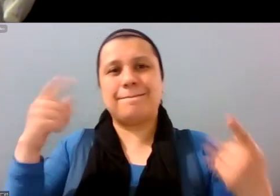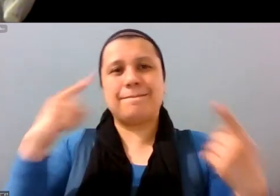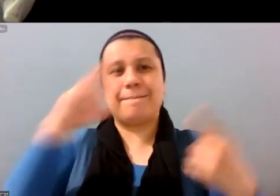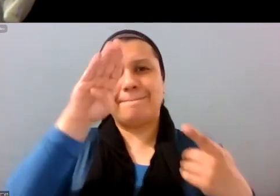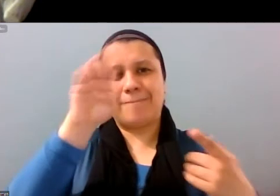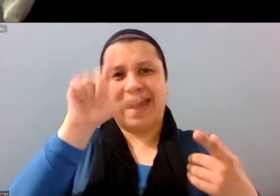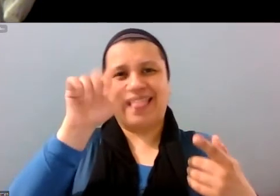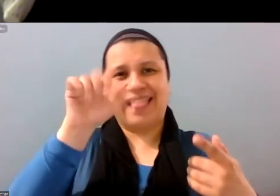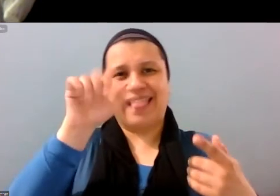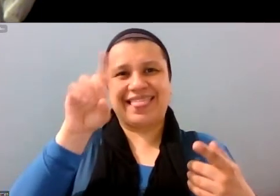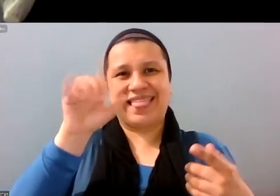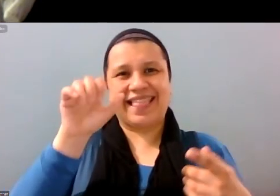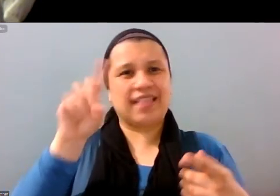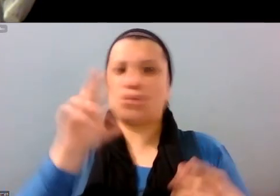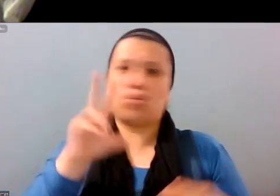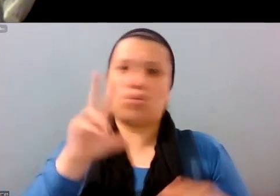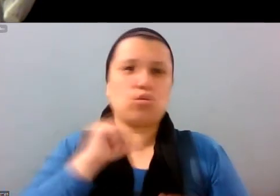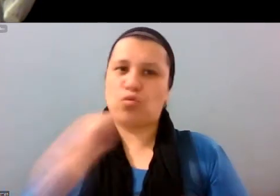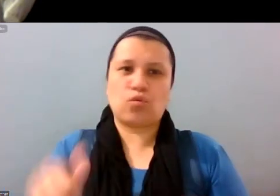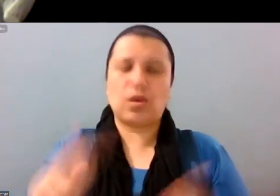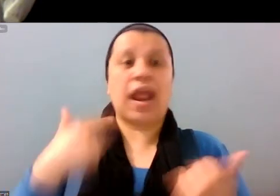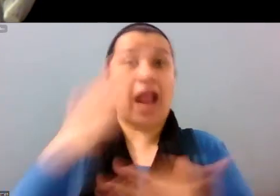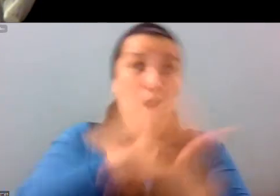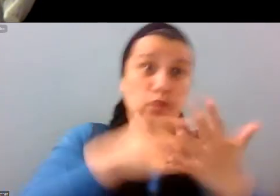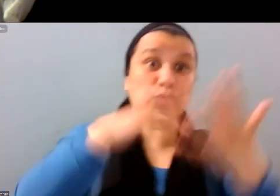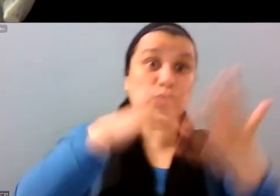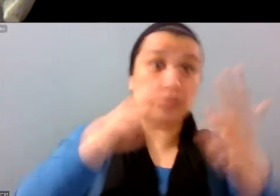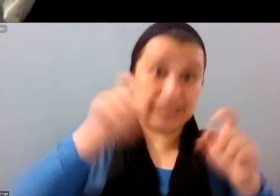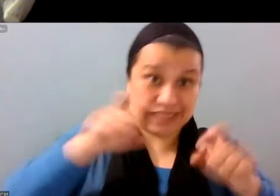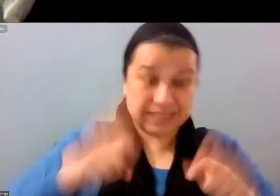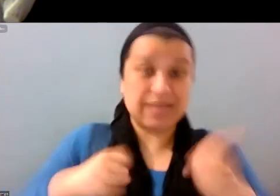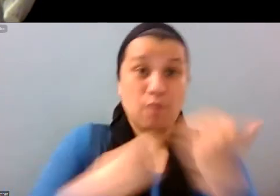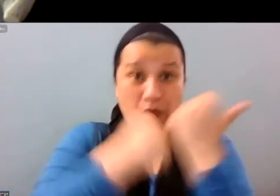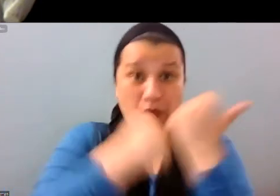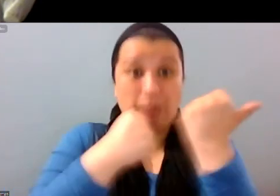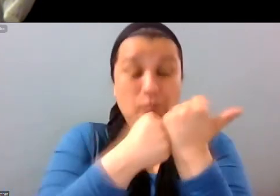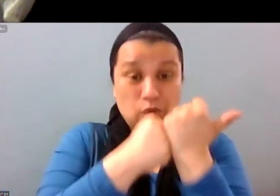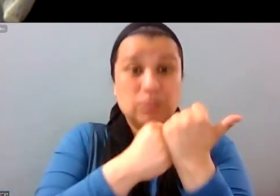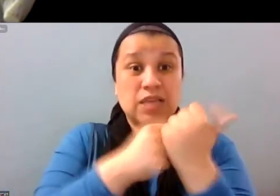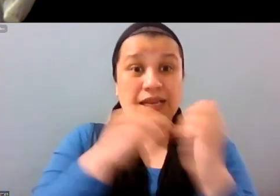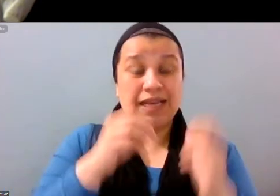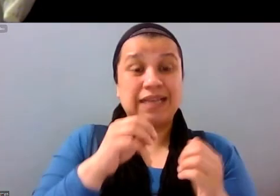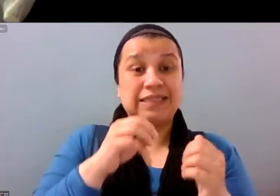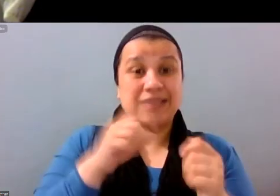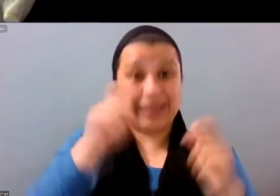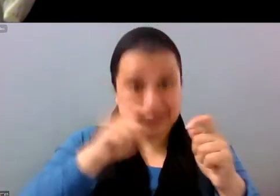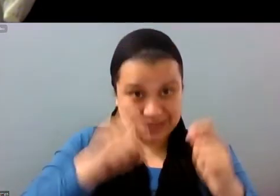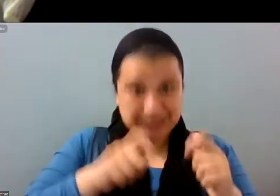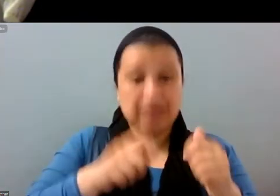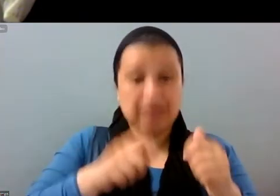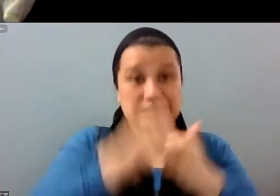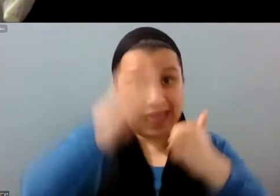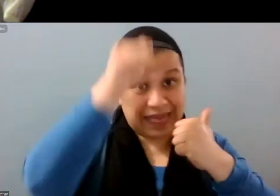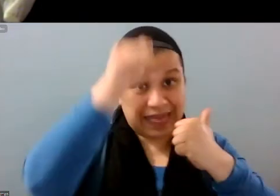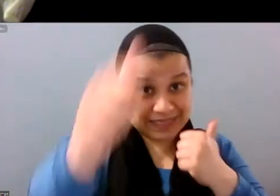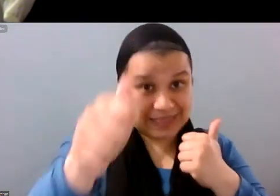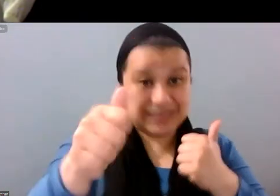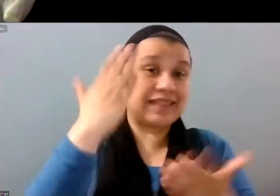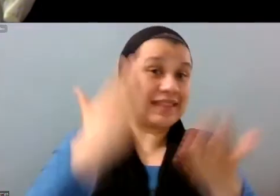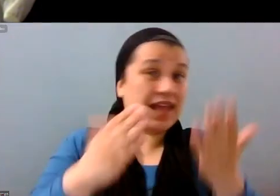población estudiantil que tenemos que seguir apoyando con servicio educativo a distancia con medios que no necesariamente son